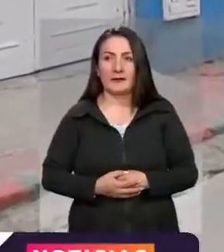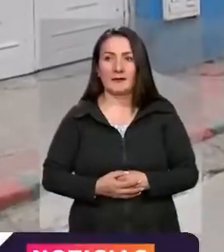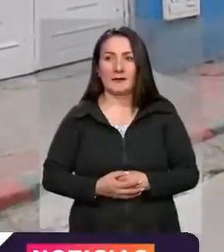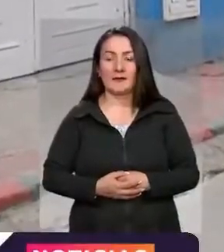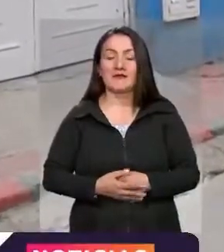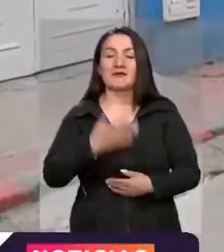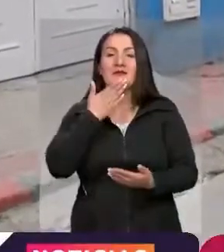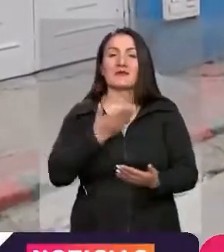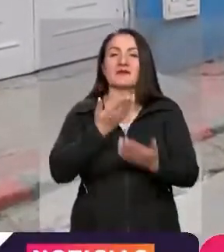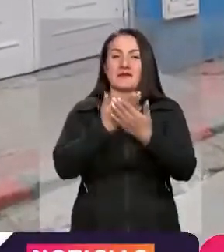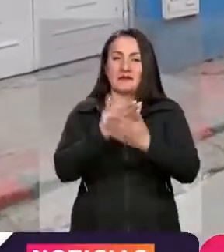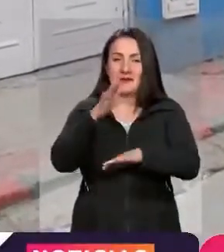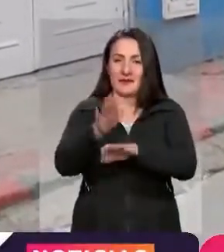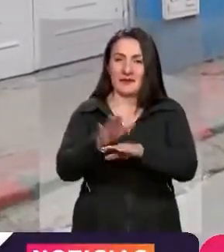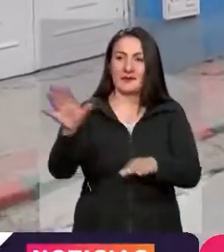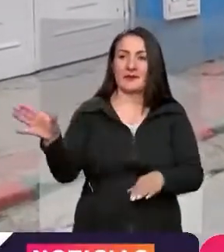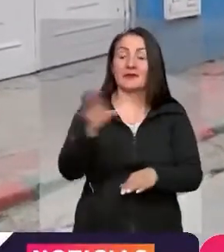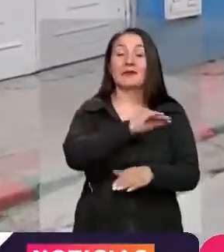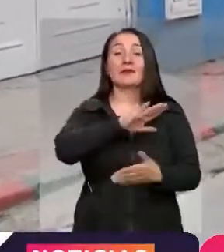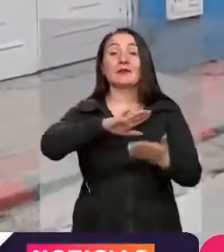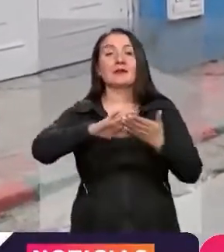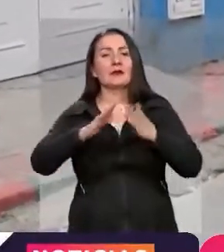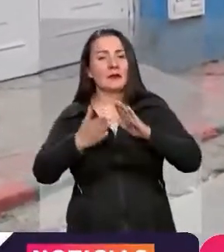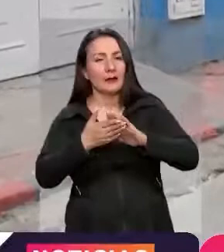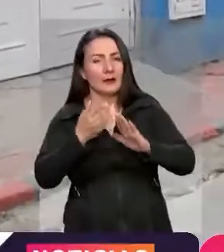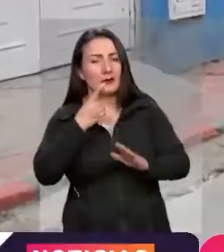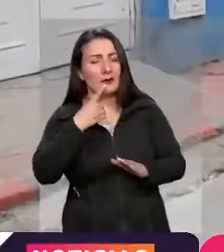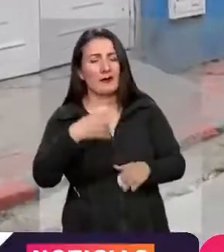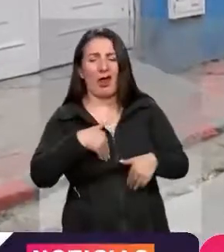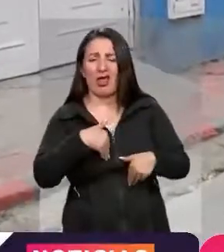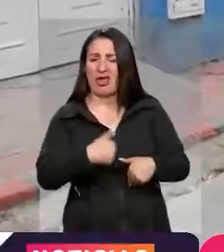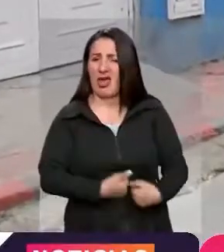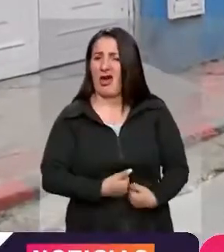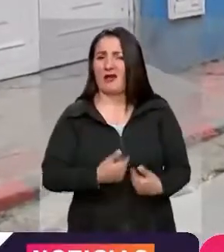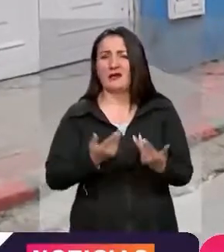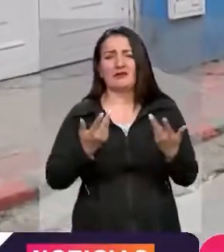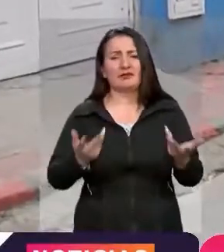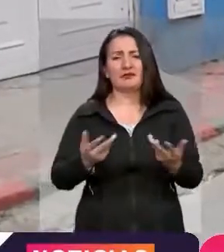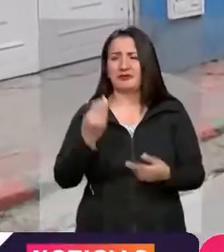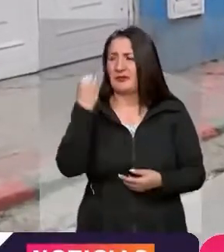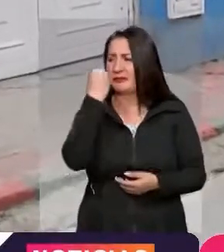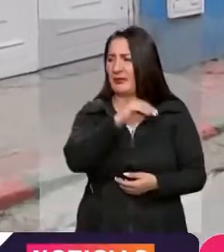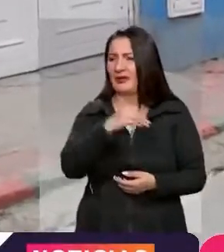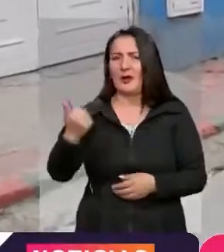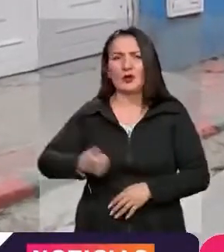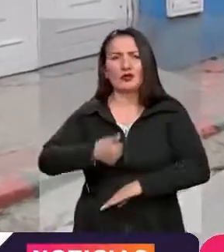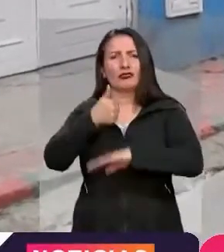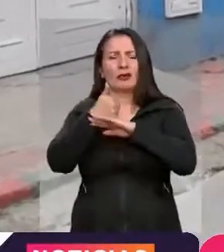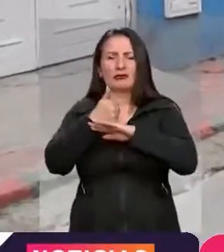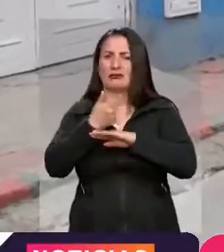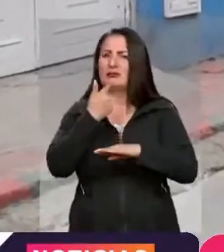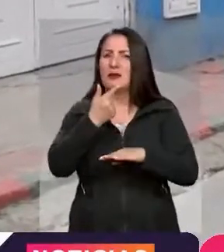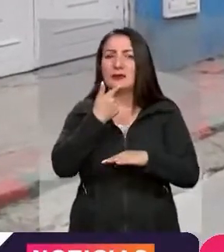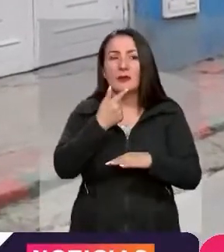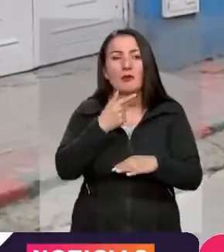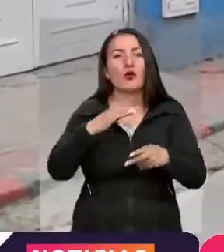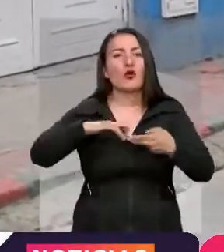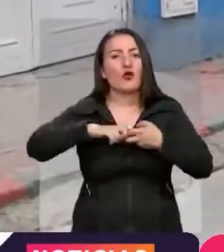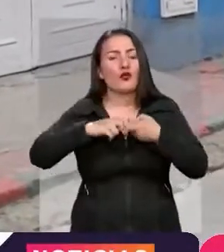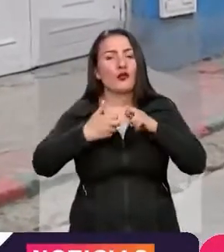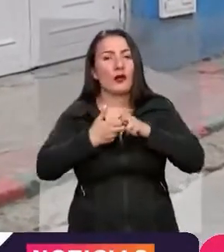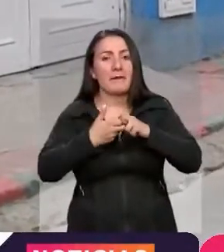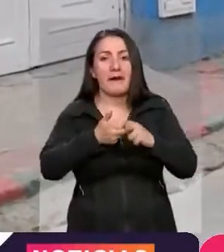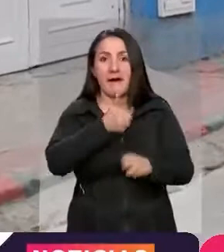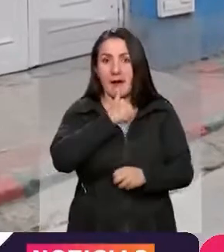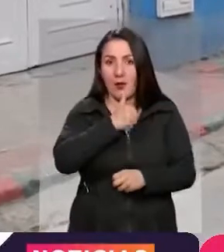Muy buenas tardes para todos la comunidad dice estar cansada por la ausencia de las autoridades afirma que tiene problemas con el suministro